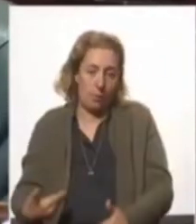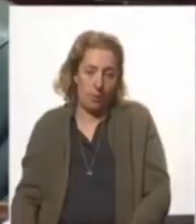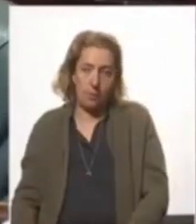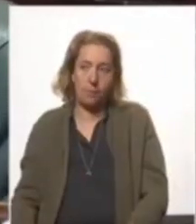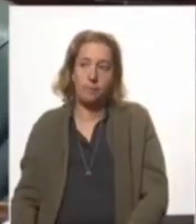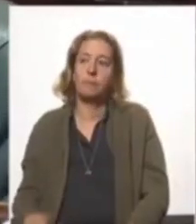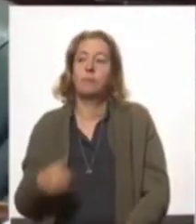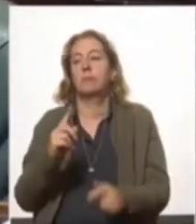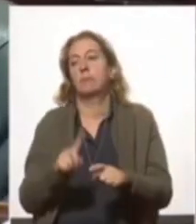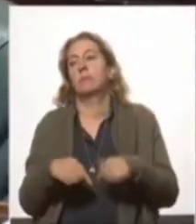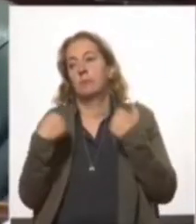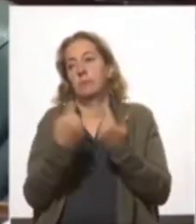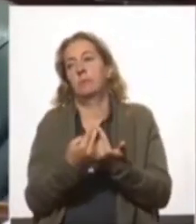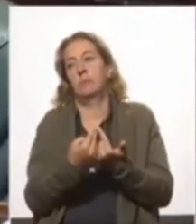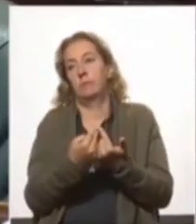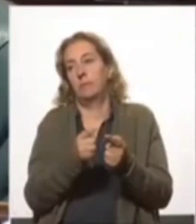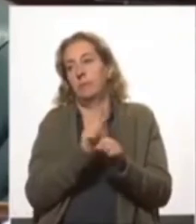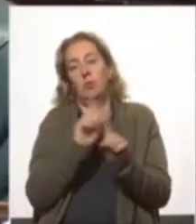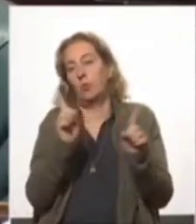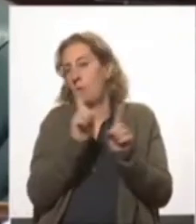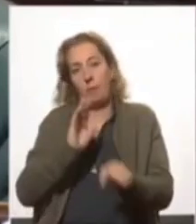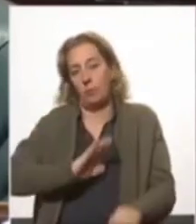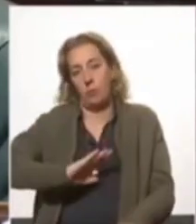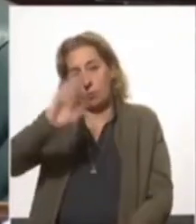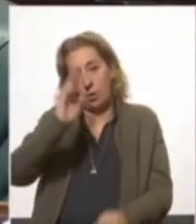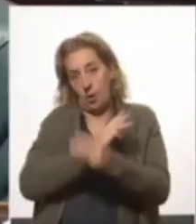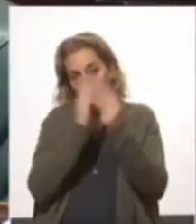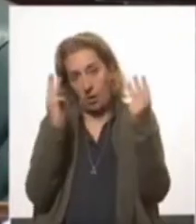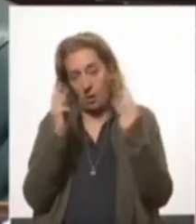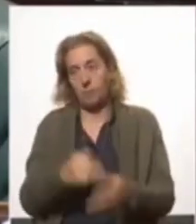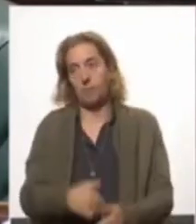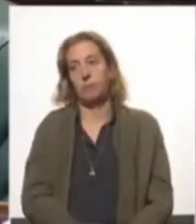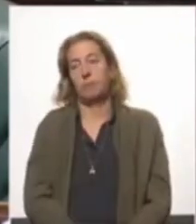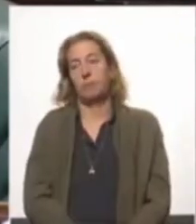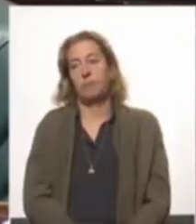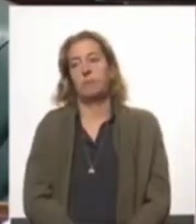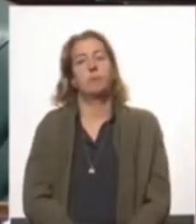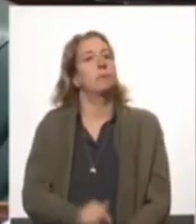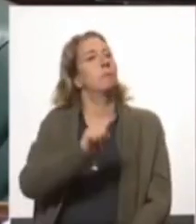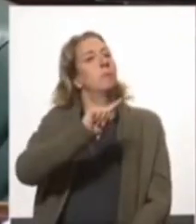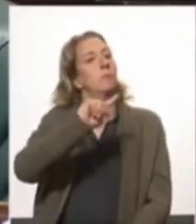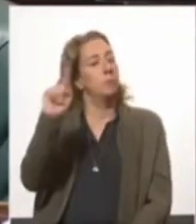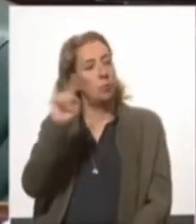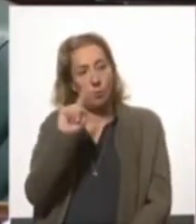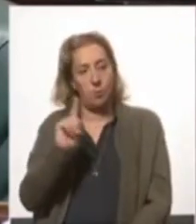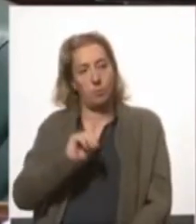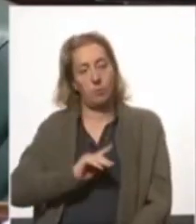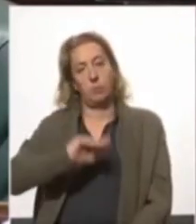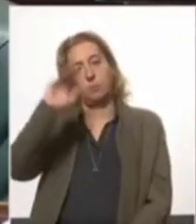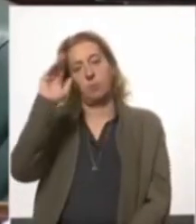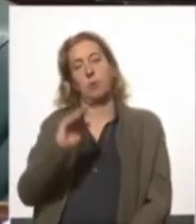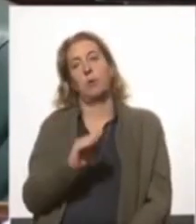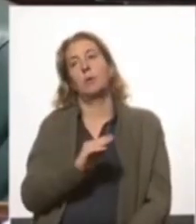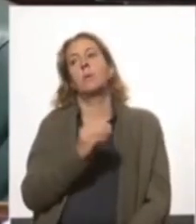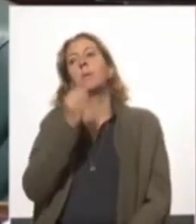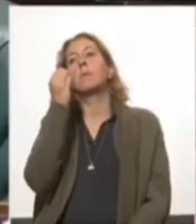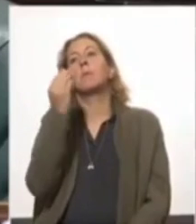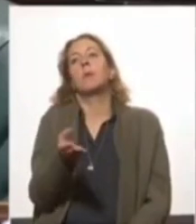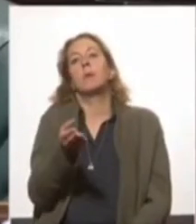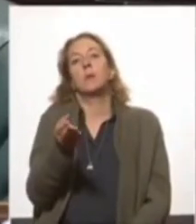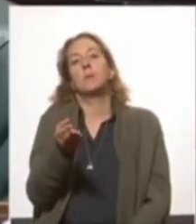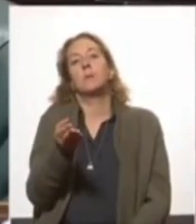y nosotros no la vamos a acompañar en general. Y no la vamos a acompañar, en primer lugar,